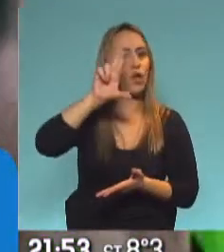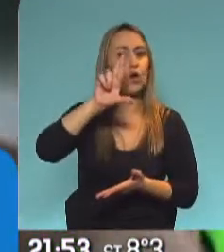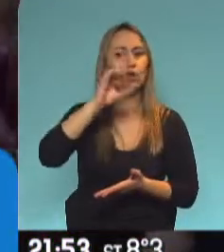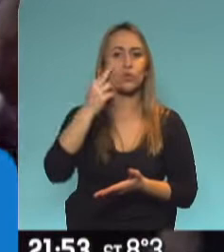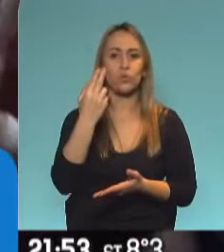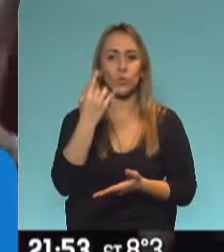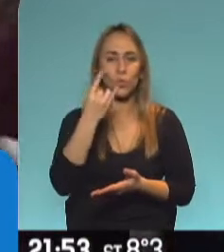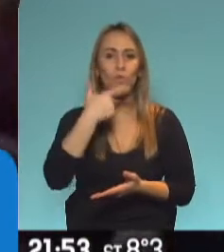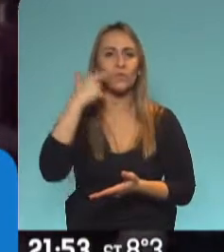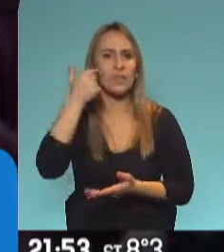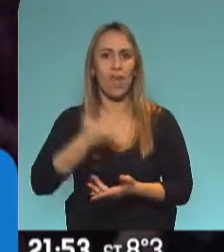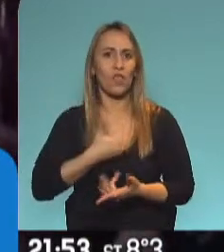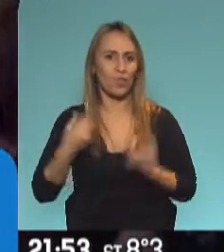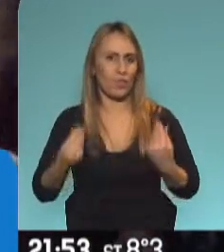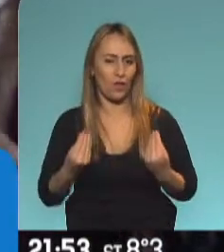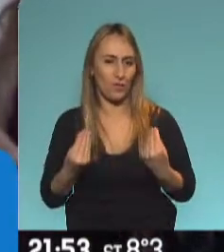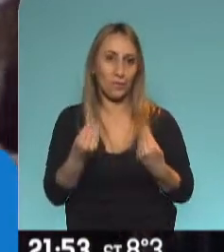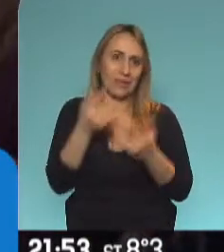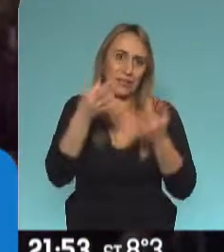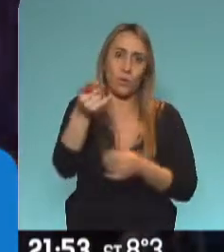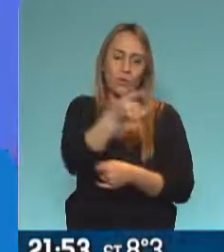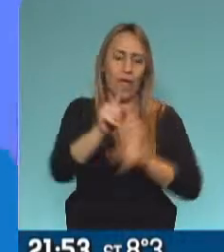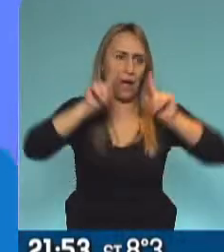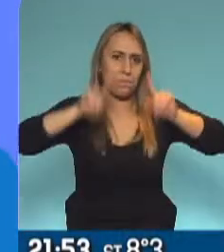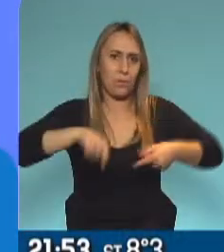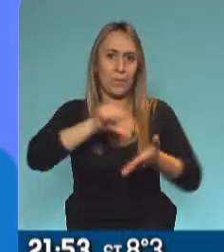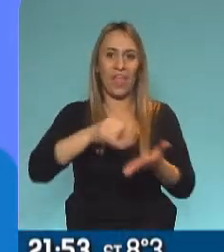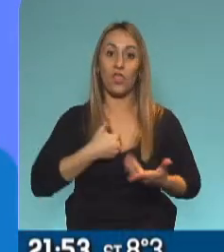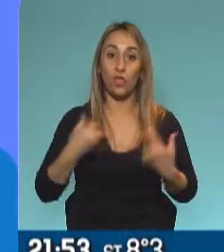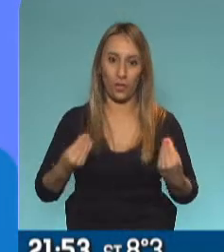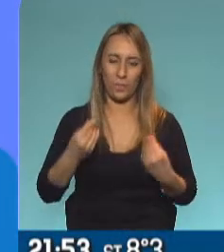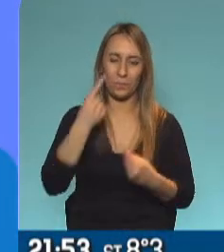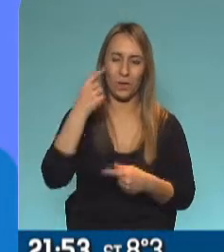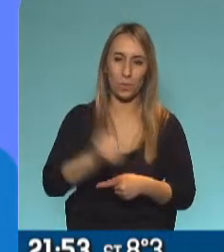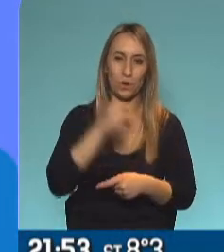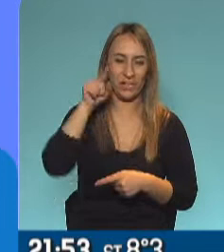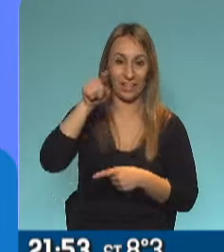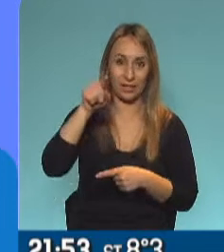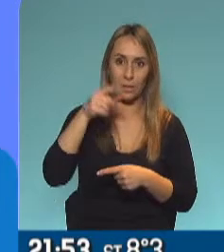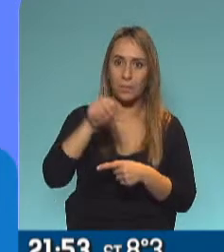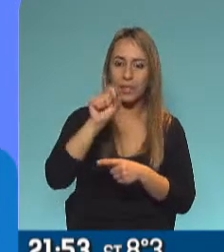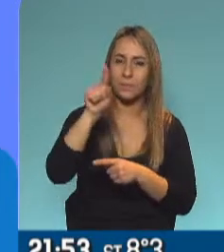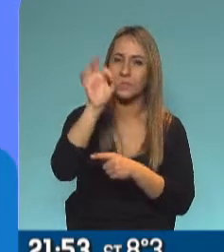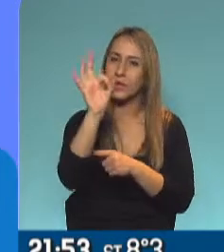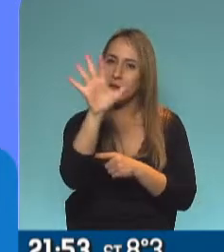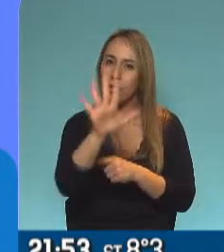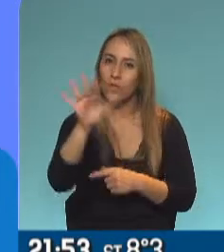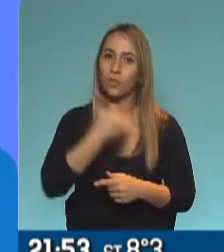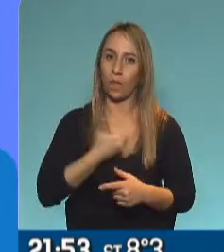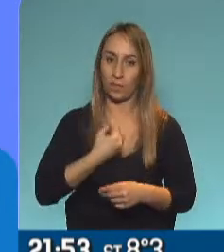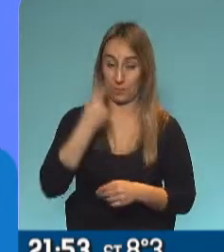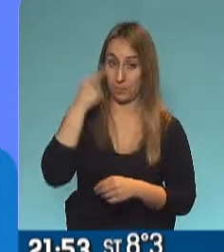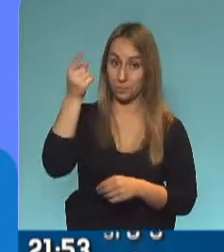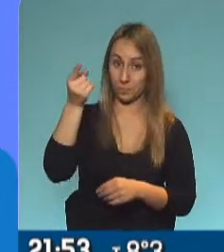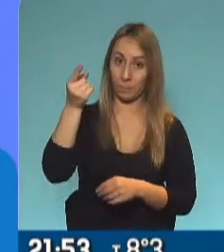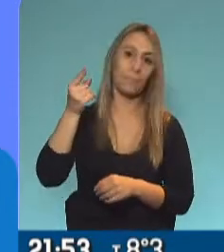los que están en su casa no tienen ni idea dónde está ubicado y estaría bueno, y ahí es importante identificar en qué zona está. Y ahí ven